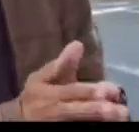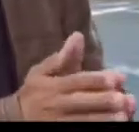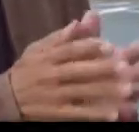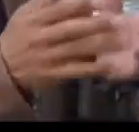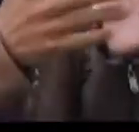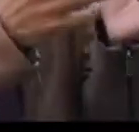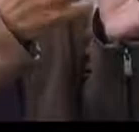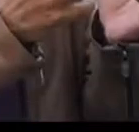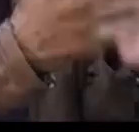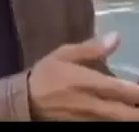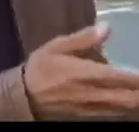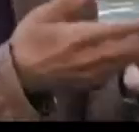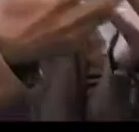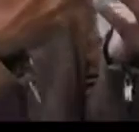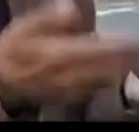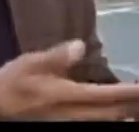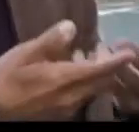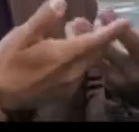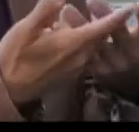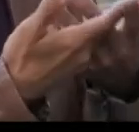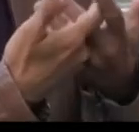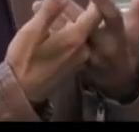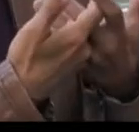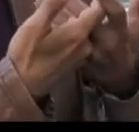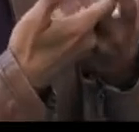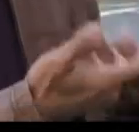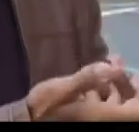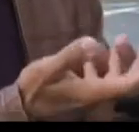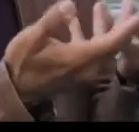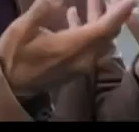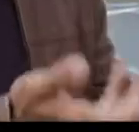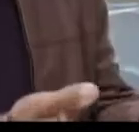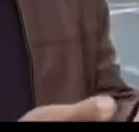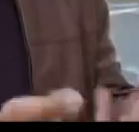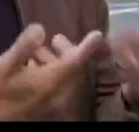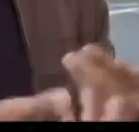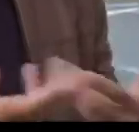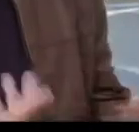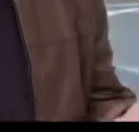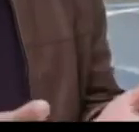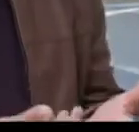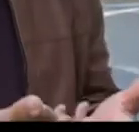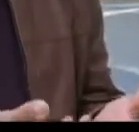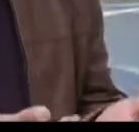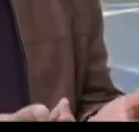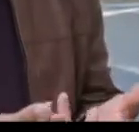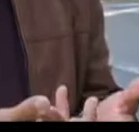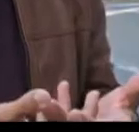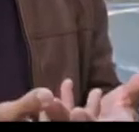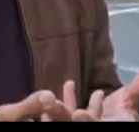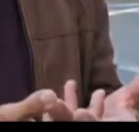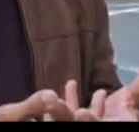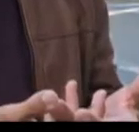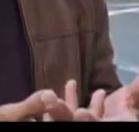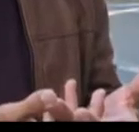tema científico, tener información de calidad científica nos ayuda a comprender